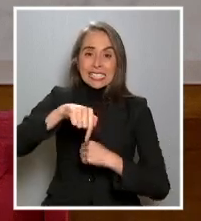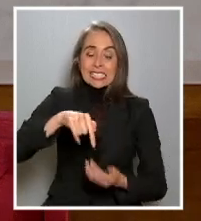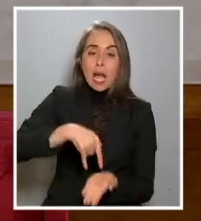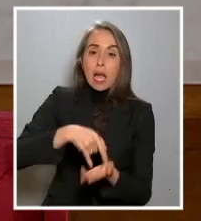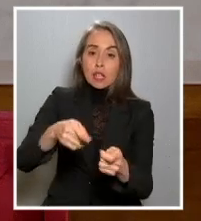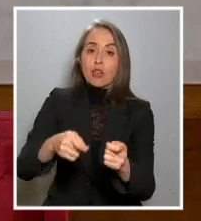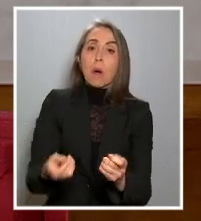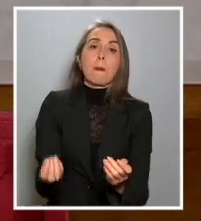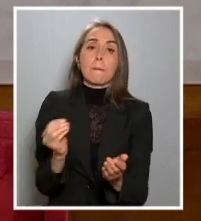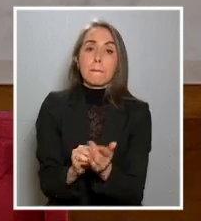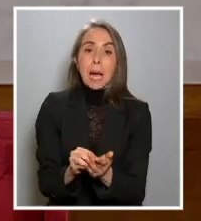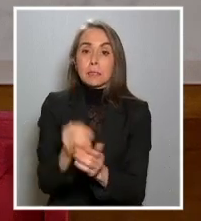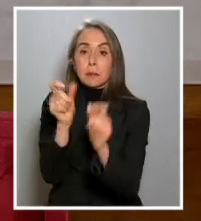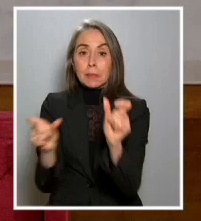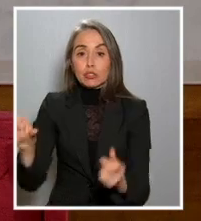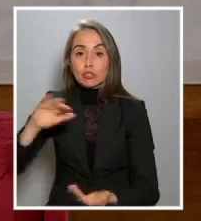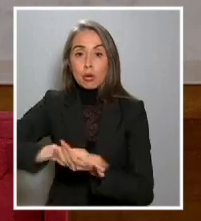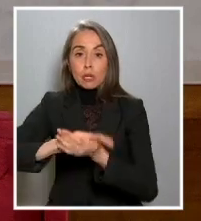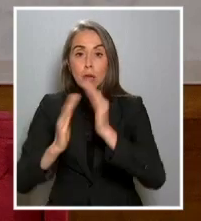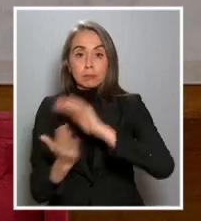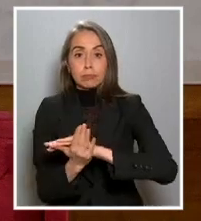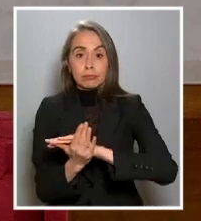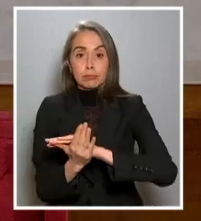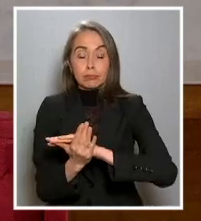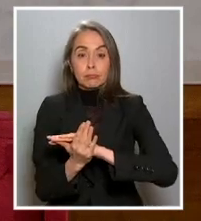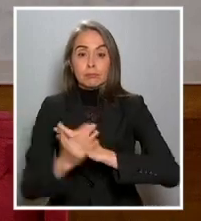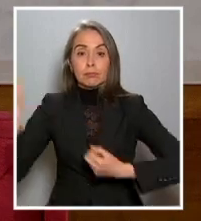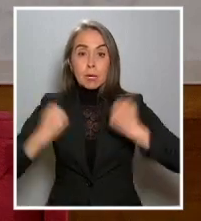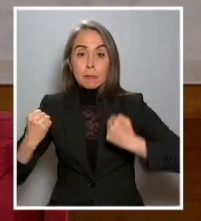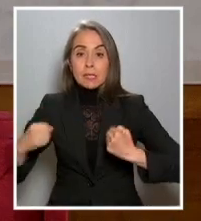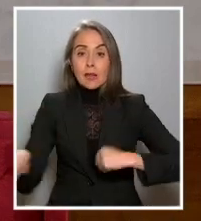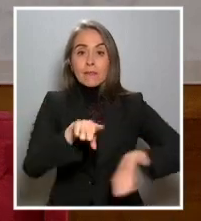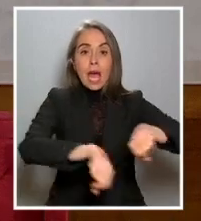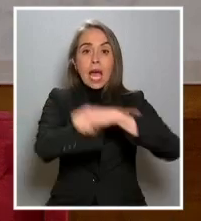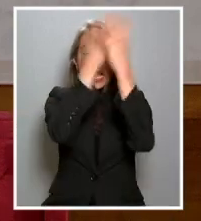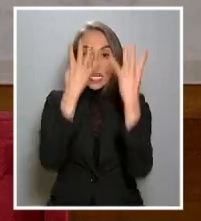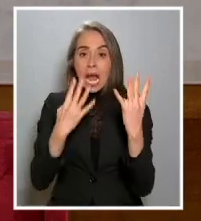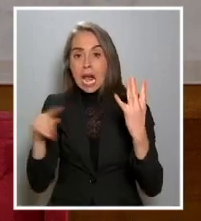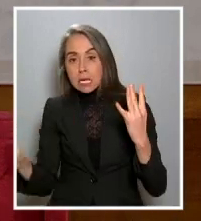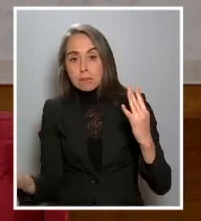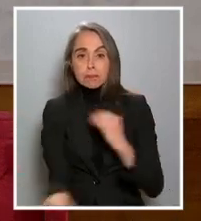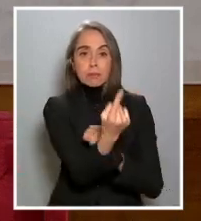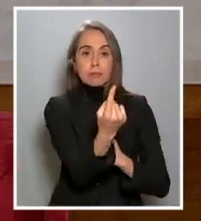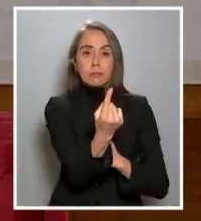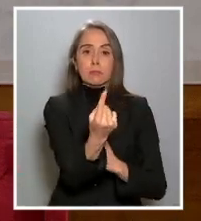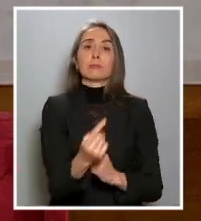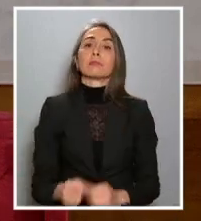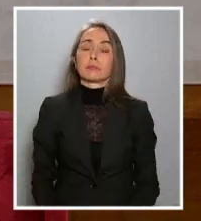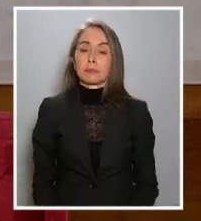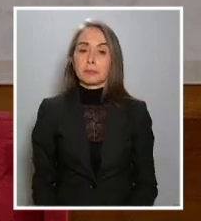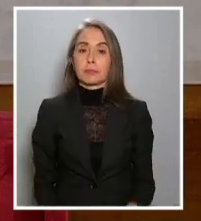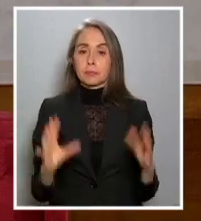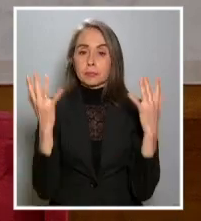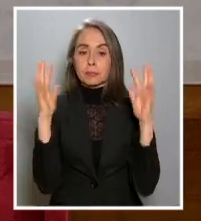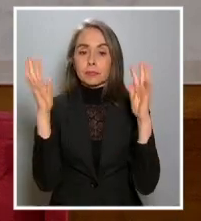chances de que quienes se coluden terminen en la cárcel, que es donde les corresponde.